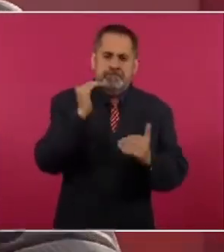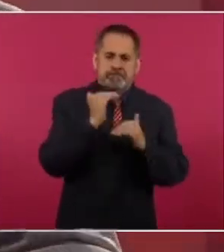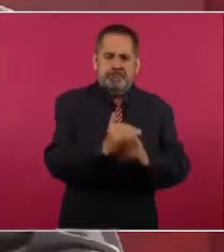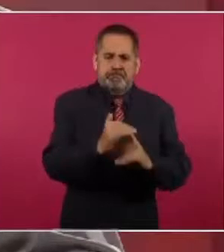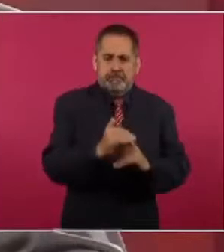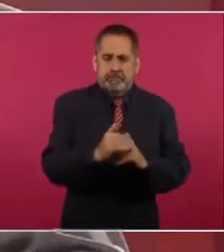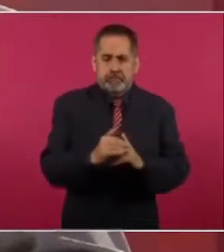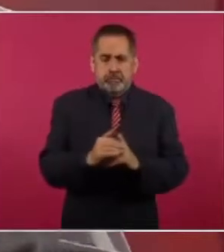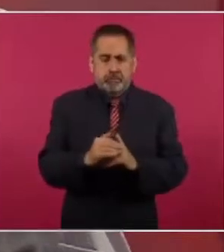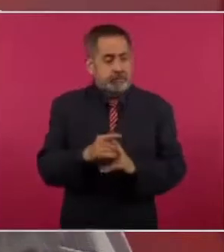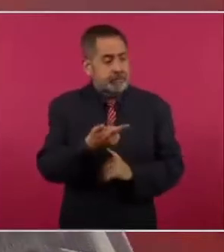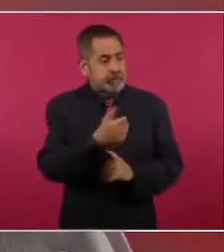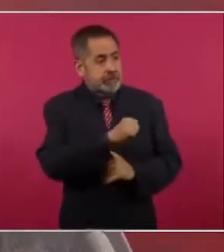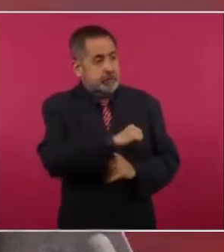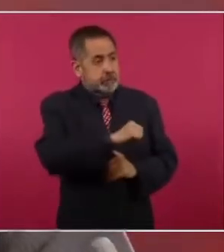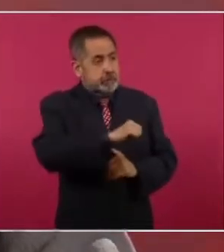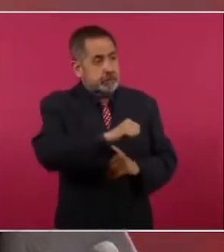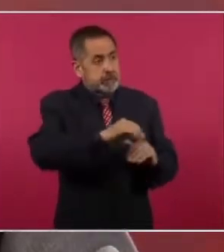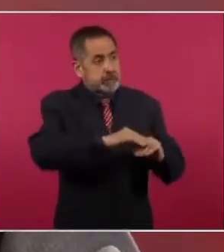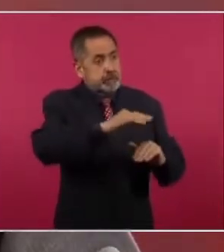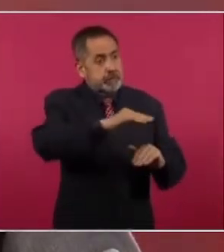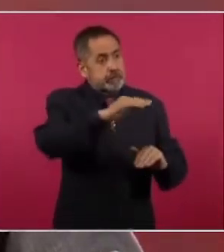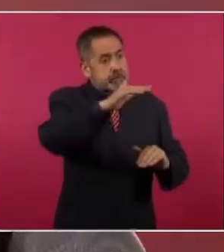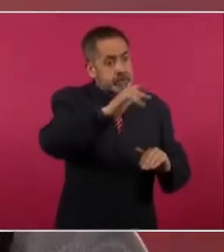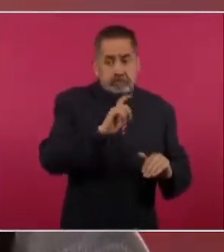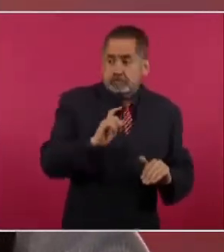Entre más inflación,